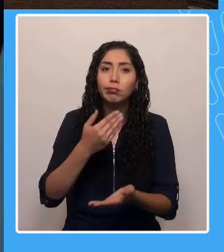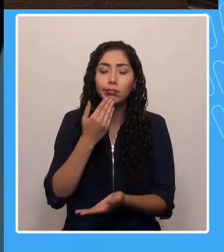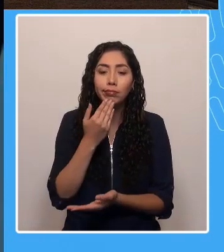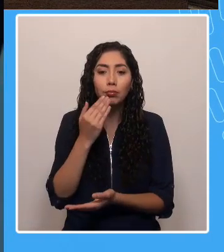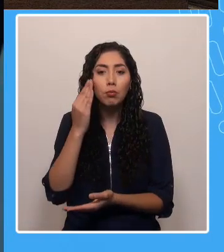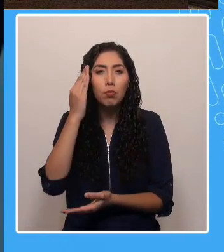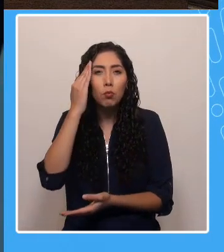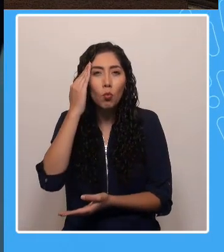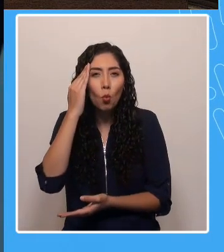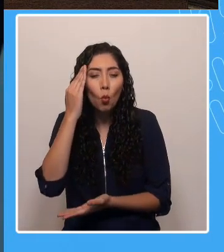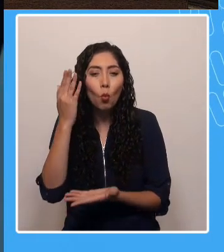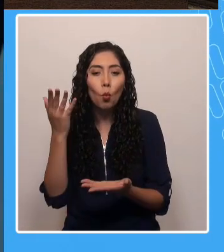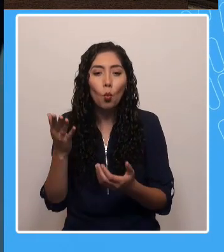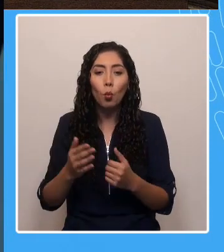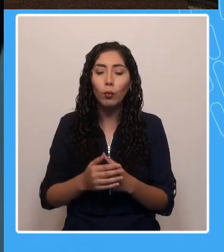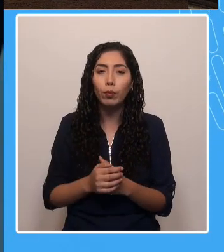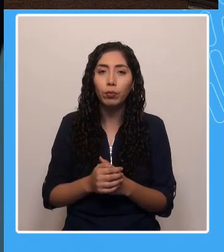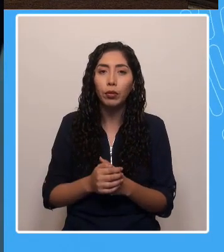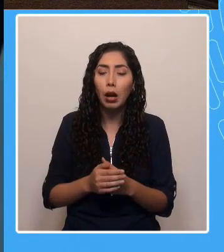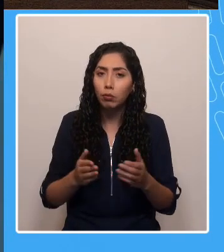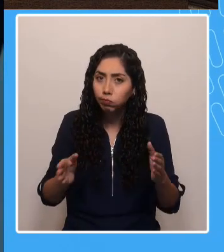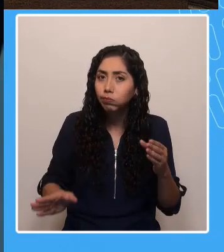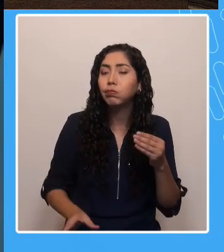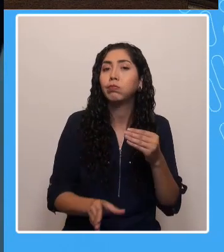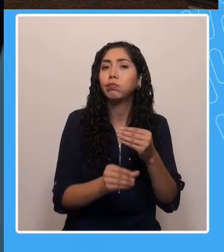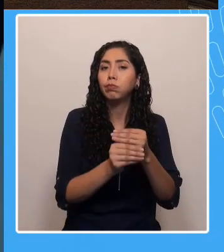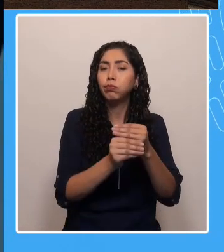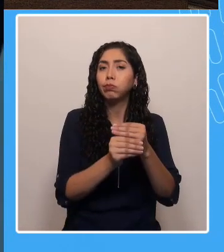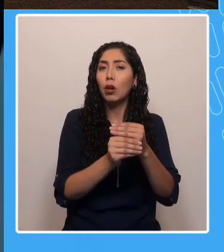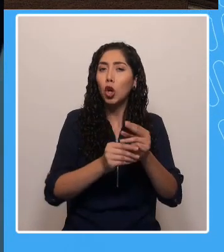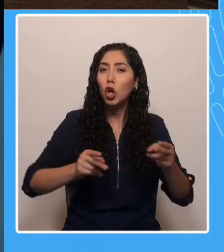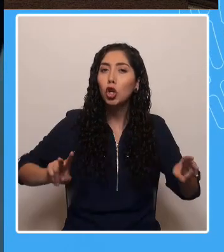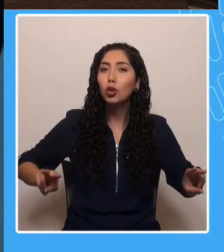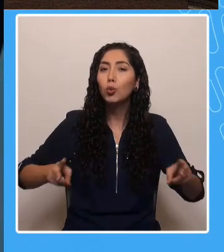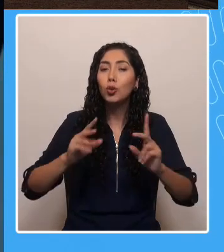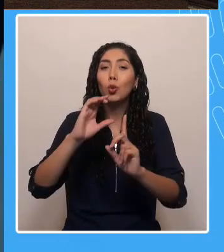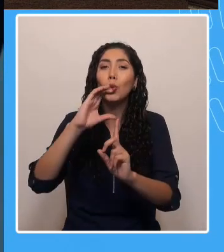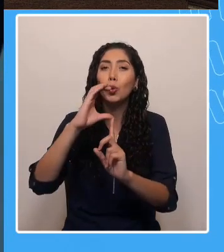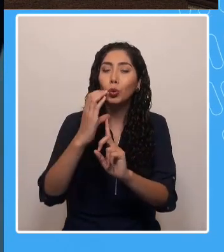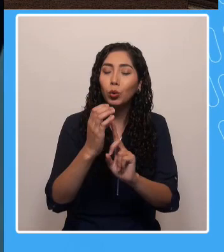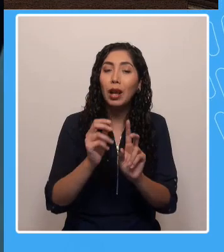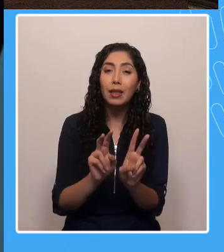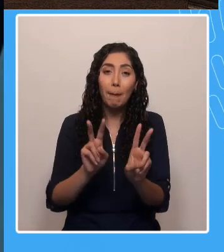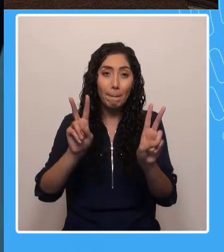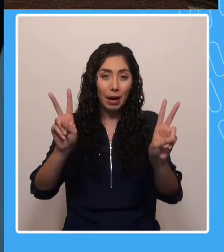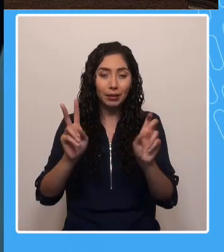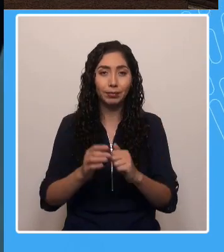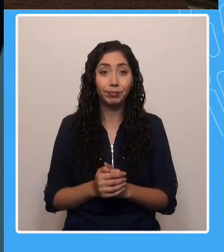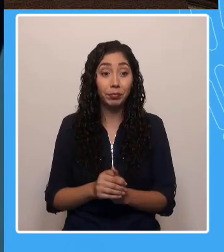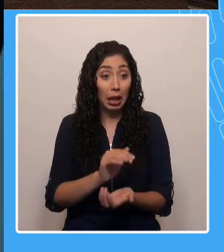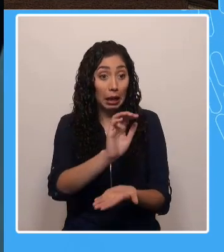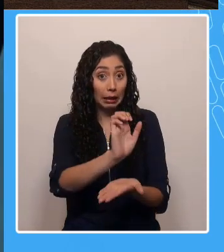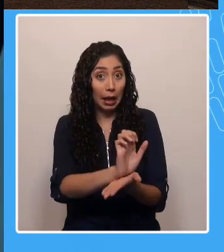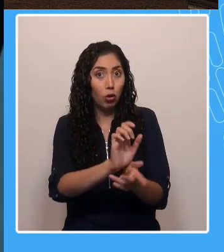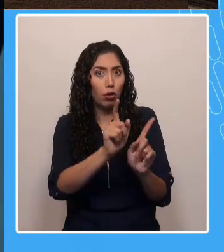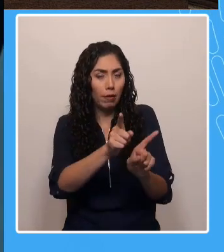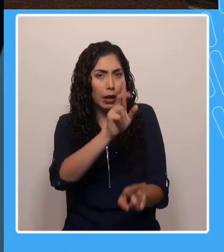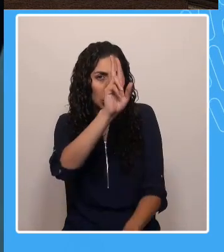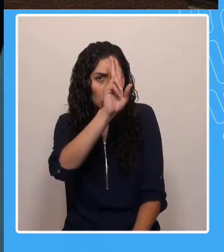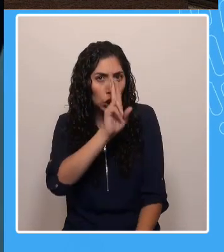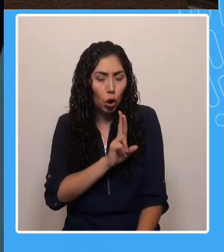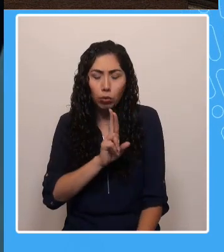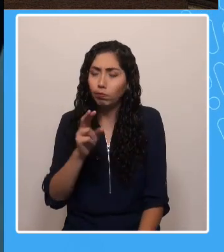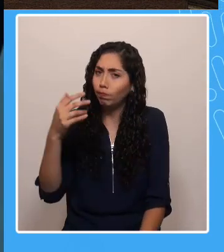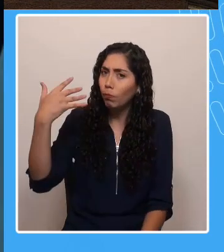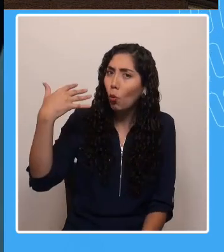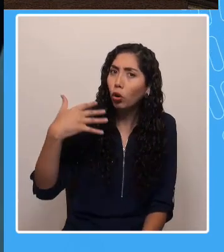social que contribuyen al ejercicio imprescindible para la construcción de culturas de paz, donde el Estado debe jugar un rol imprescindible